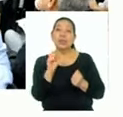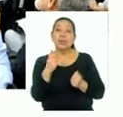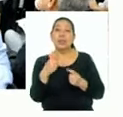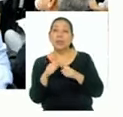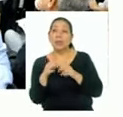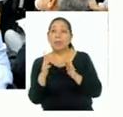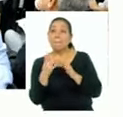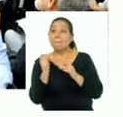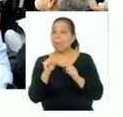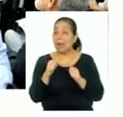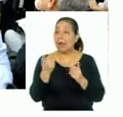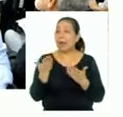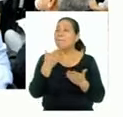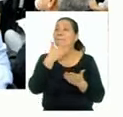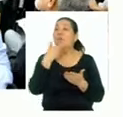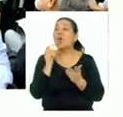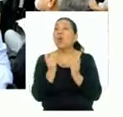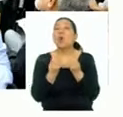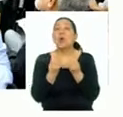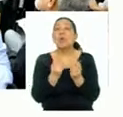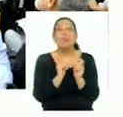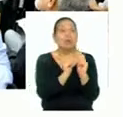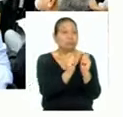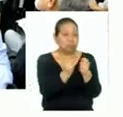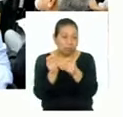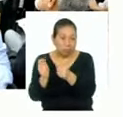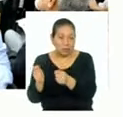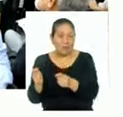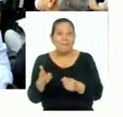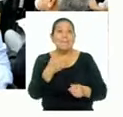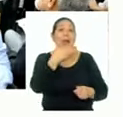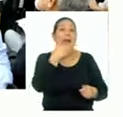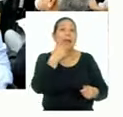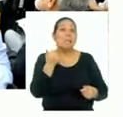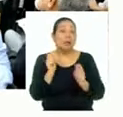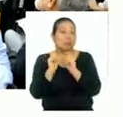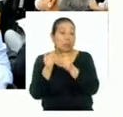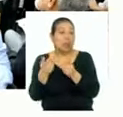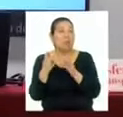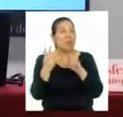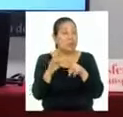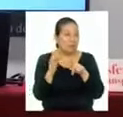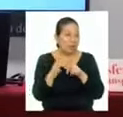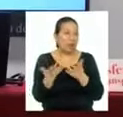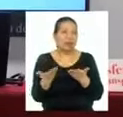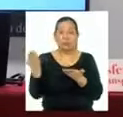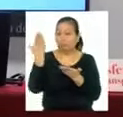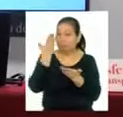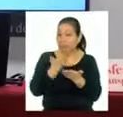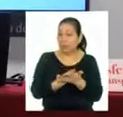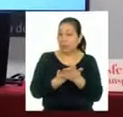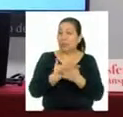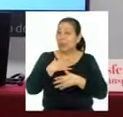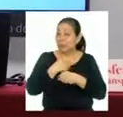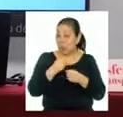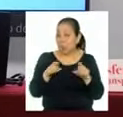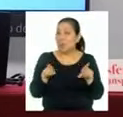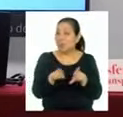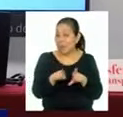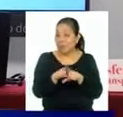entidades para la mejor distribución de los recursos, para mejorar la asignación a entidades, para incorporar al sector salud